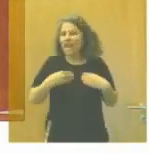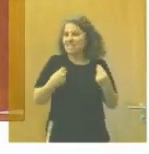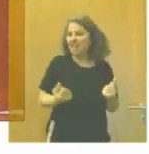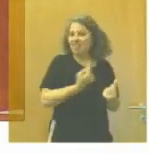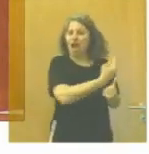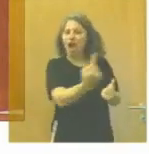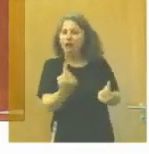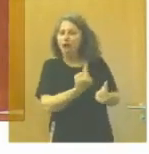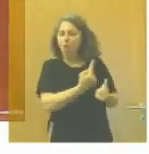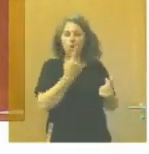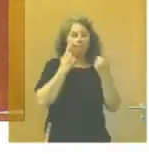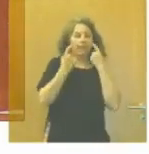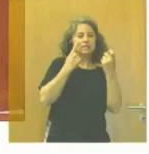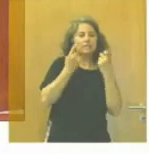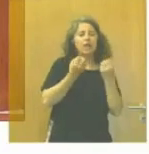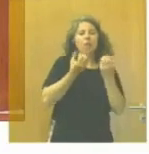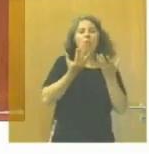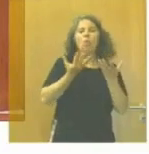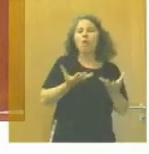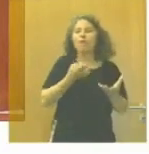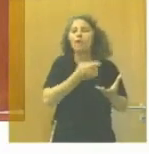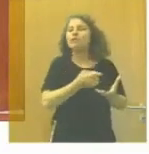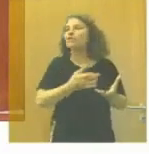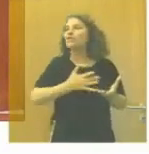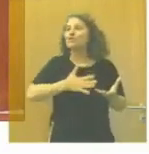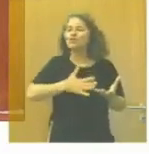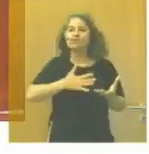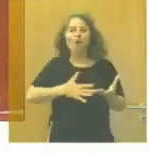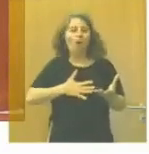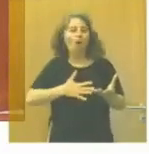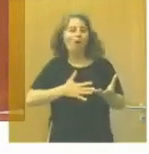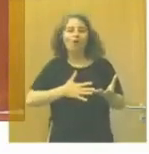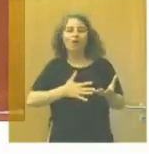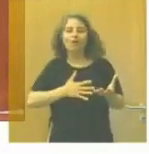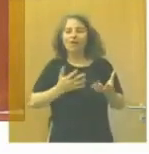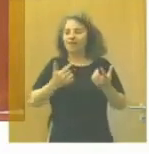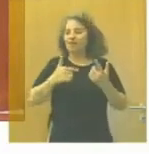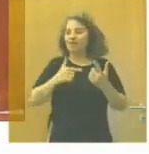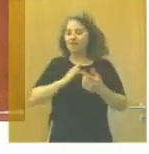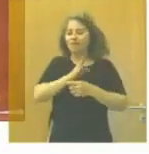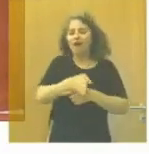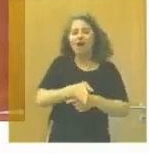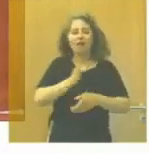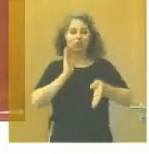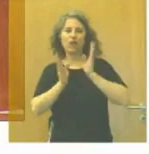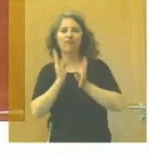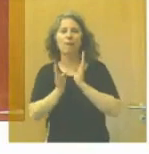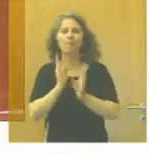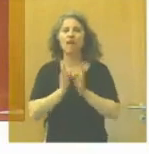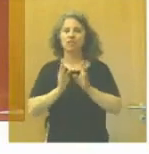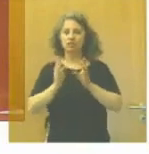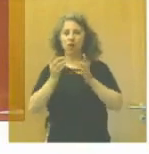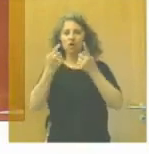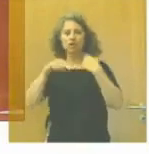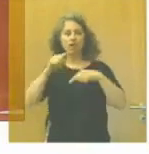siente y percibe cuando son objetos o sujetos de tratamientos y de